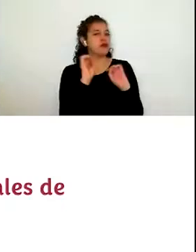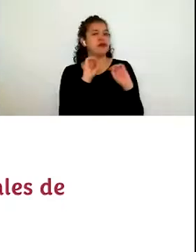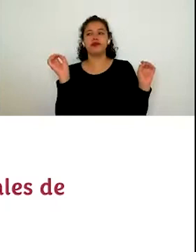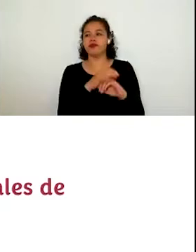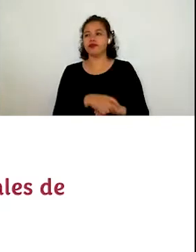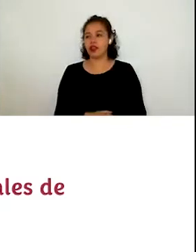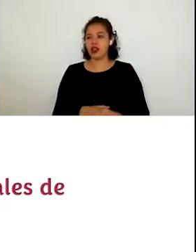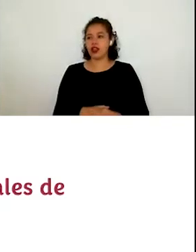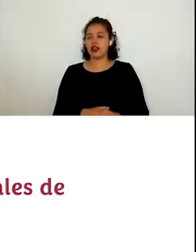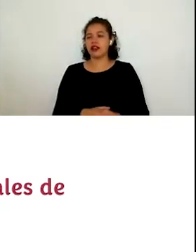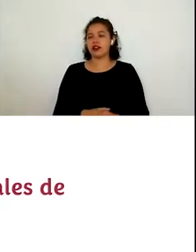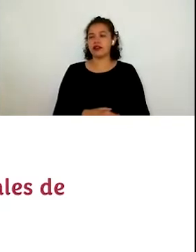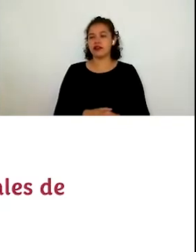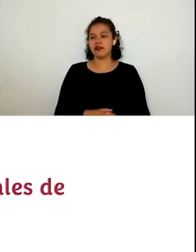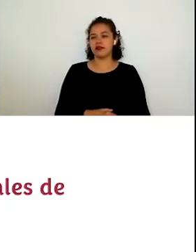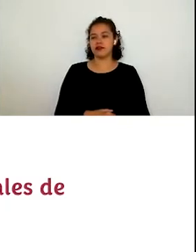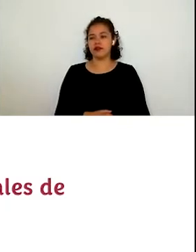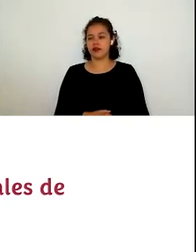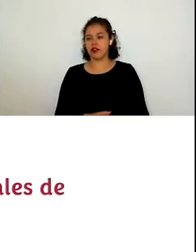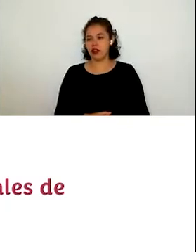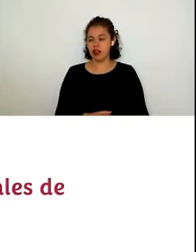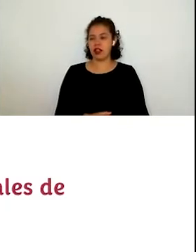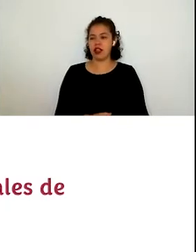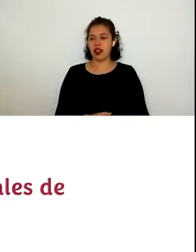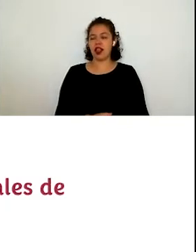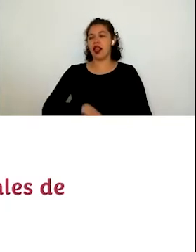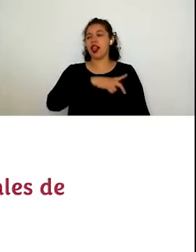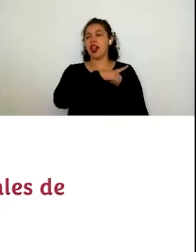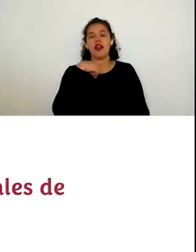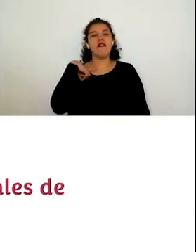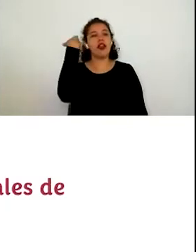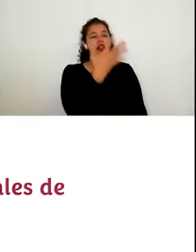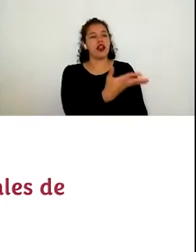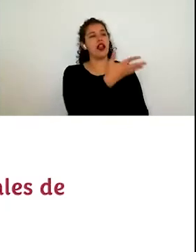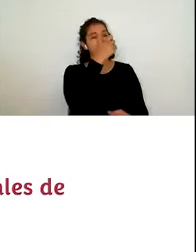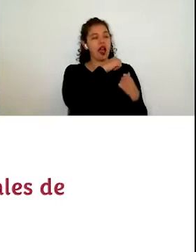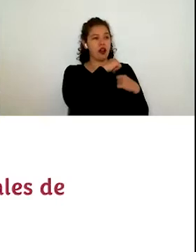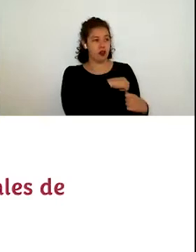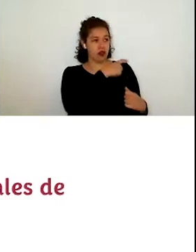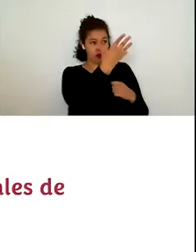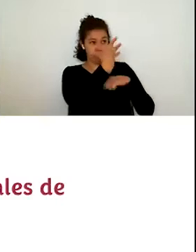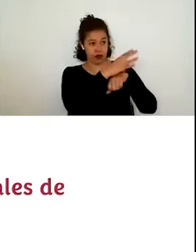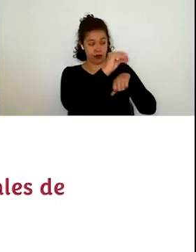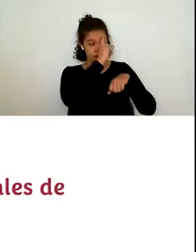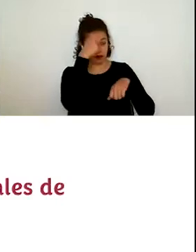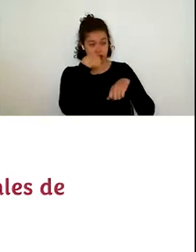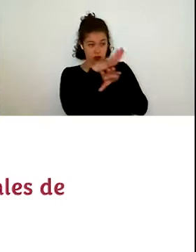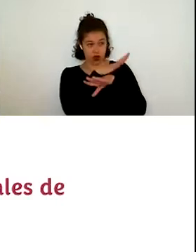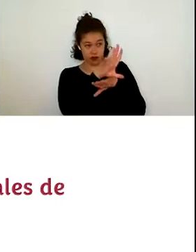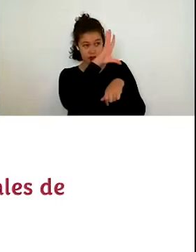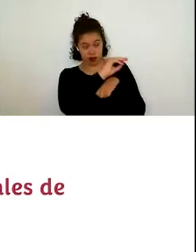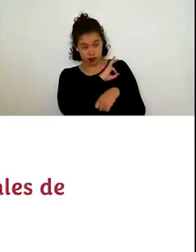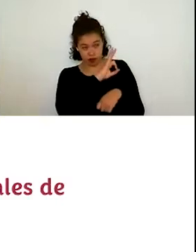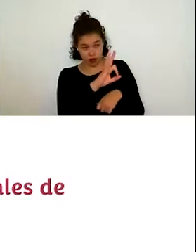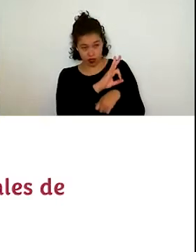deben solicitar a la Junta la autorización para la modificación. Si el monto